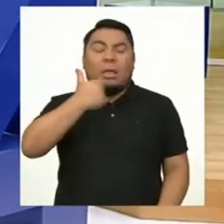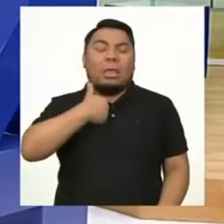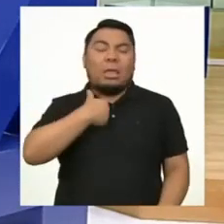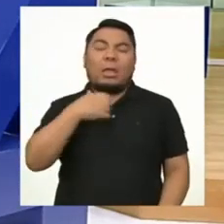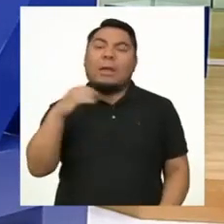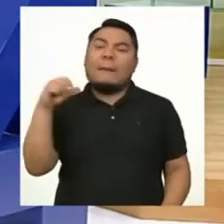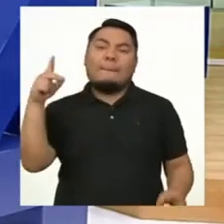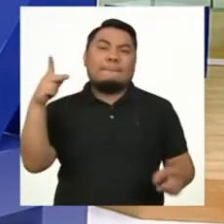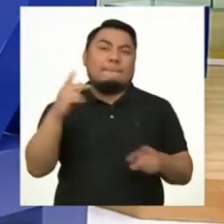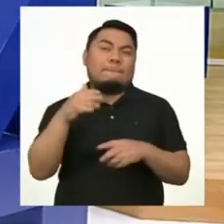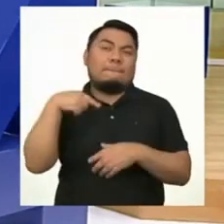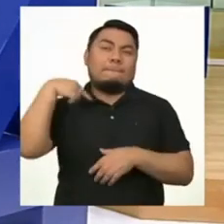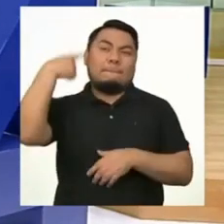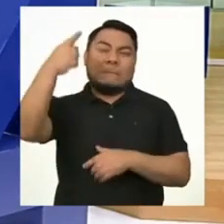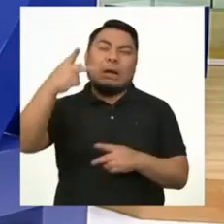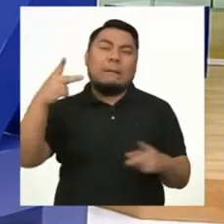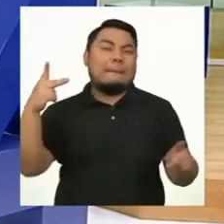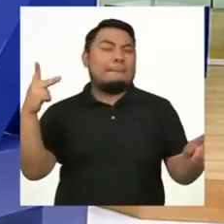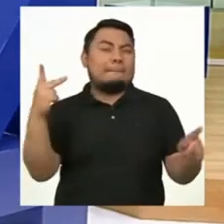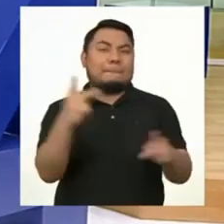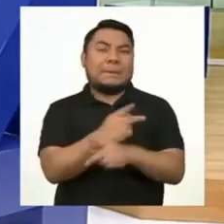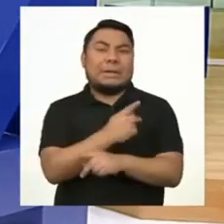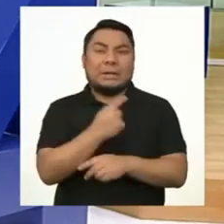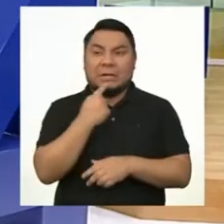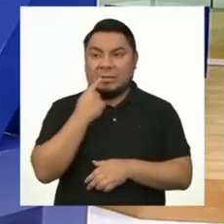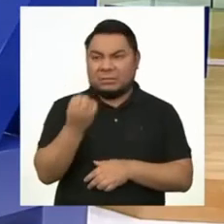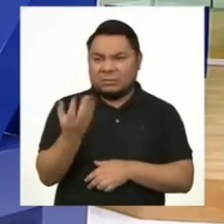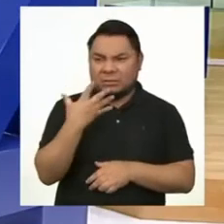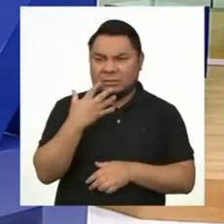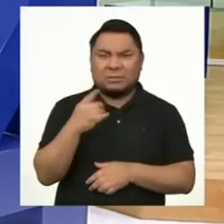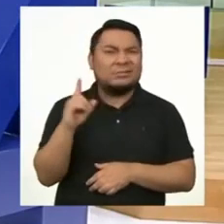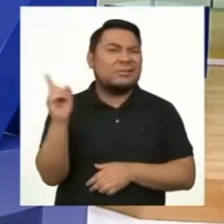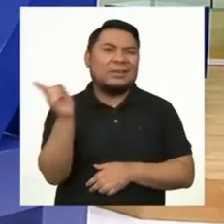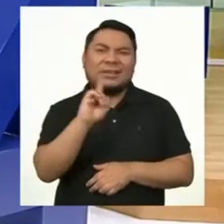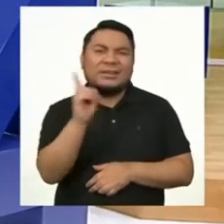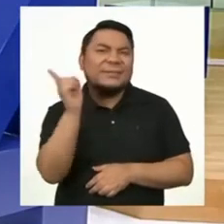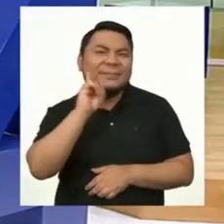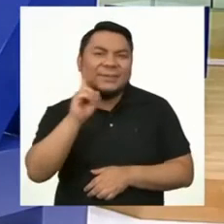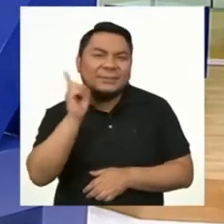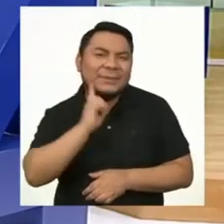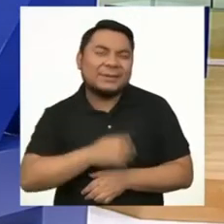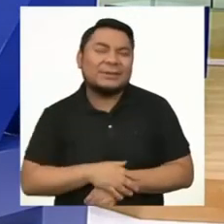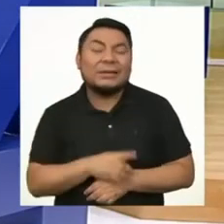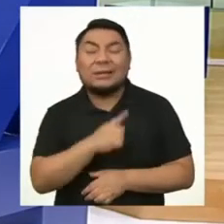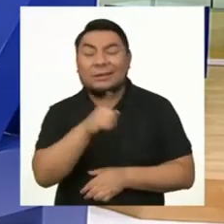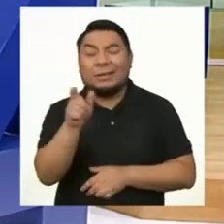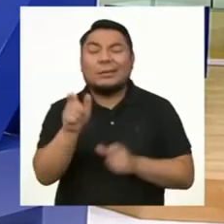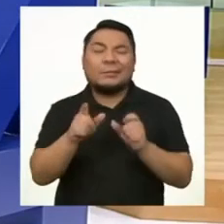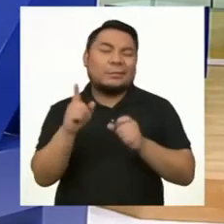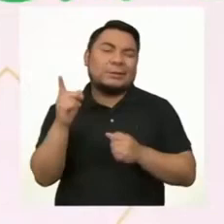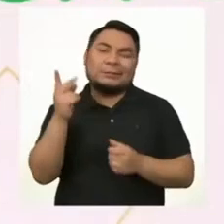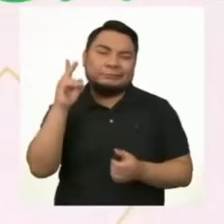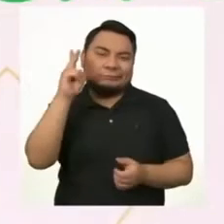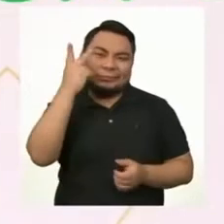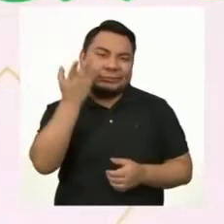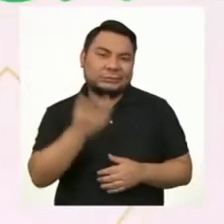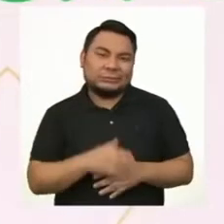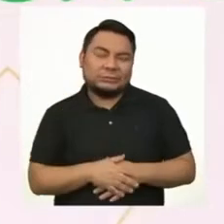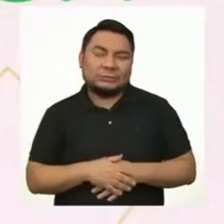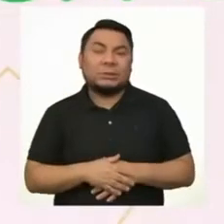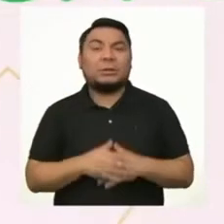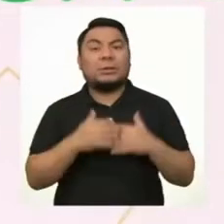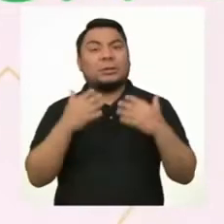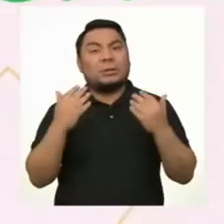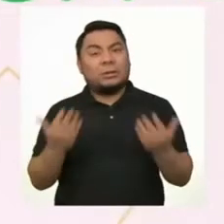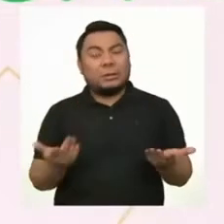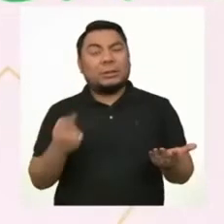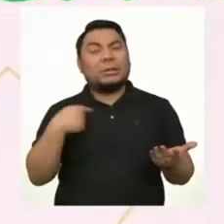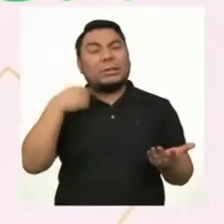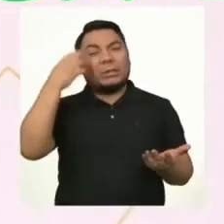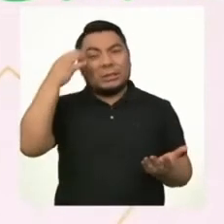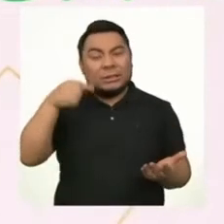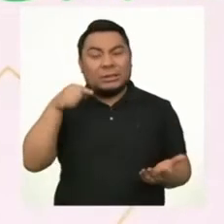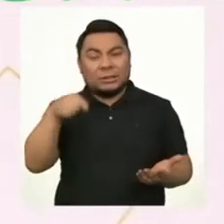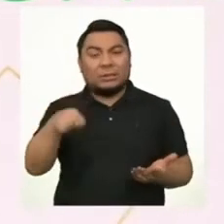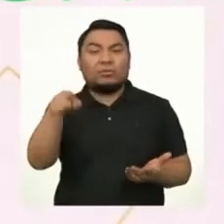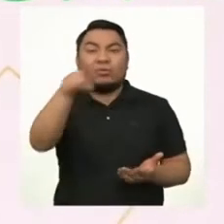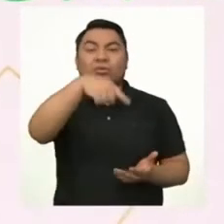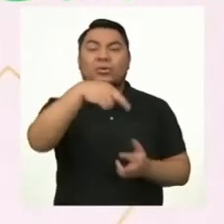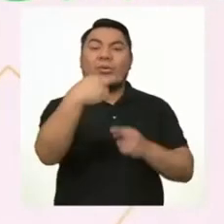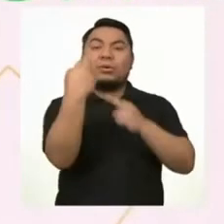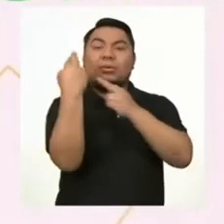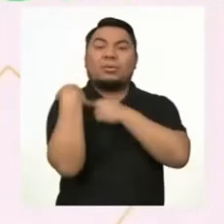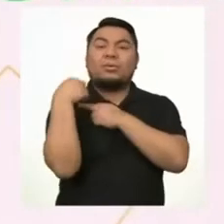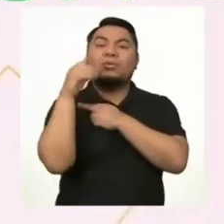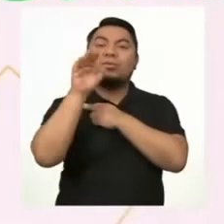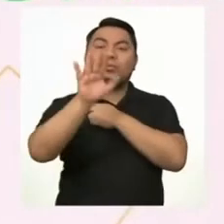eso a la larga te puede matar. Y nada que ver, la gente se pasa. Por eso, creo que en nuestras manos